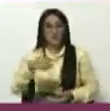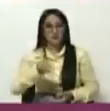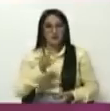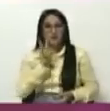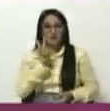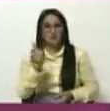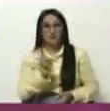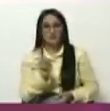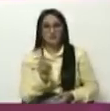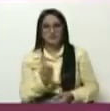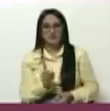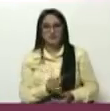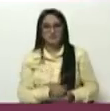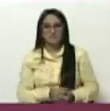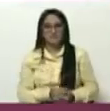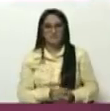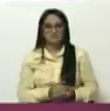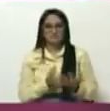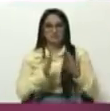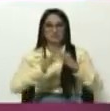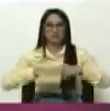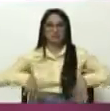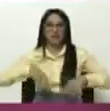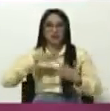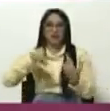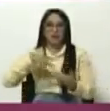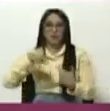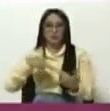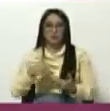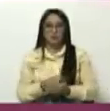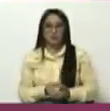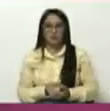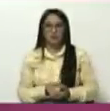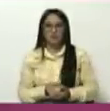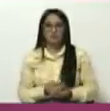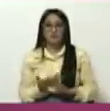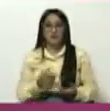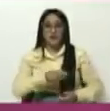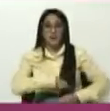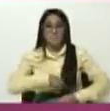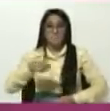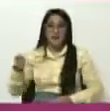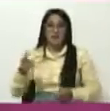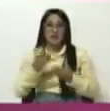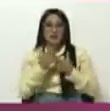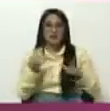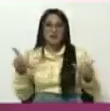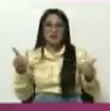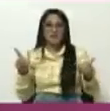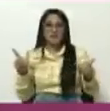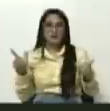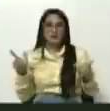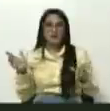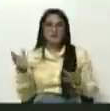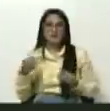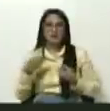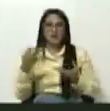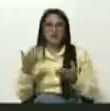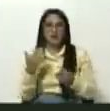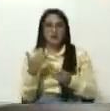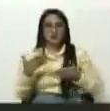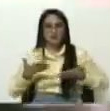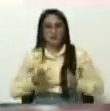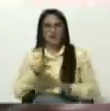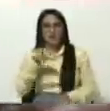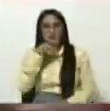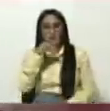vean hundirse la revolución, sino que le dejen esta espada libre como antorcha a sus hijos, a sus